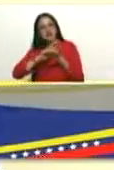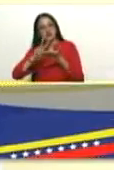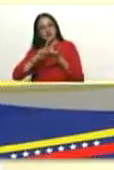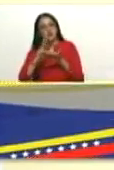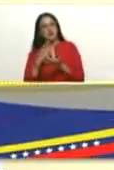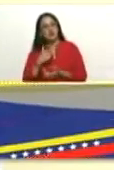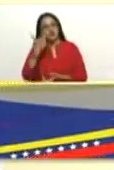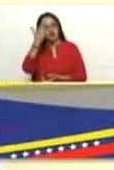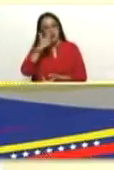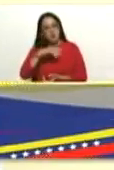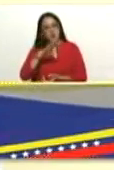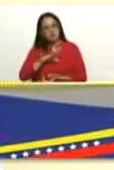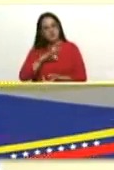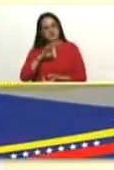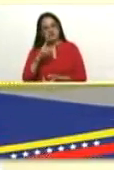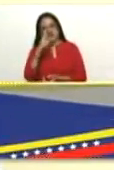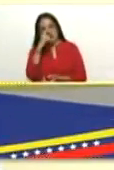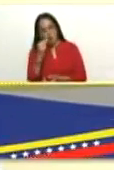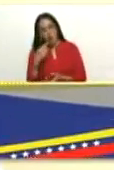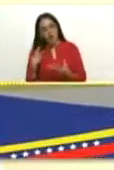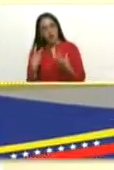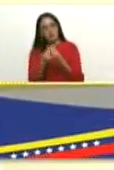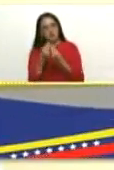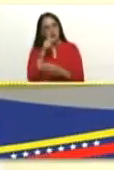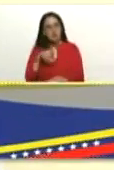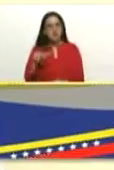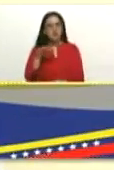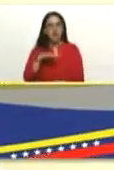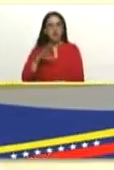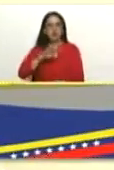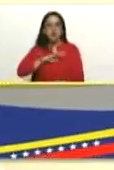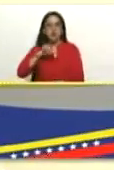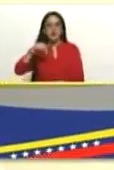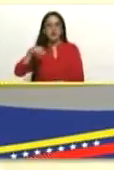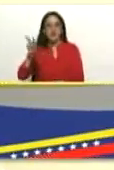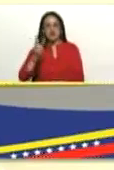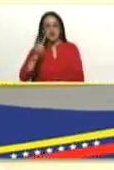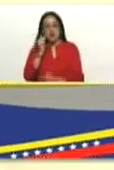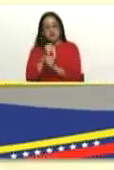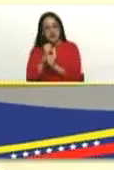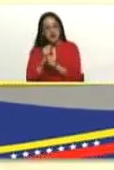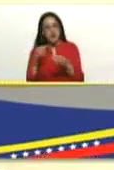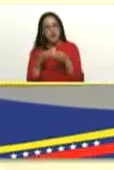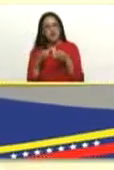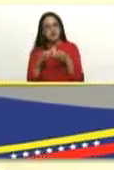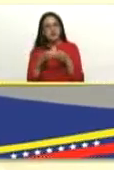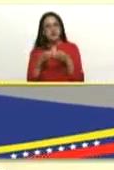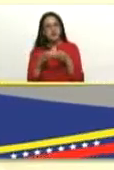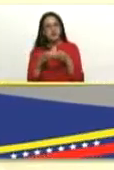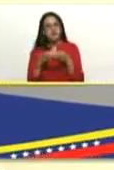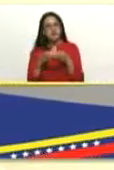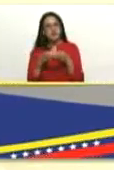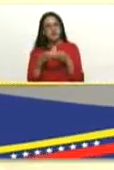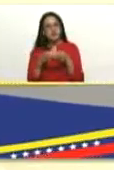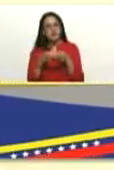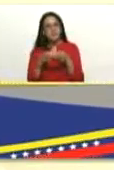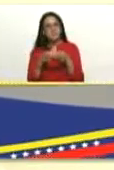somos zamoranos, estamos con el pueblo venezolano. Y trabajo en equipo. Victoria